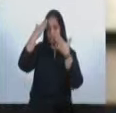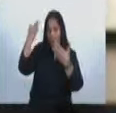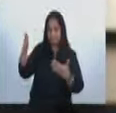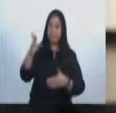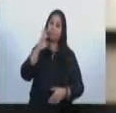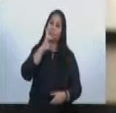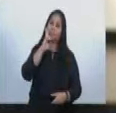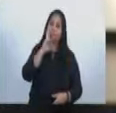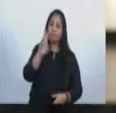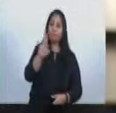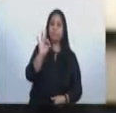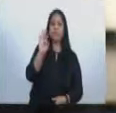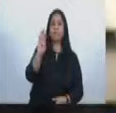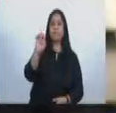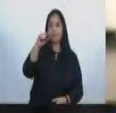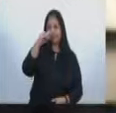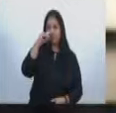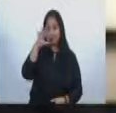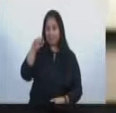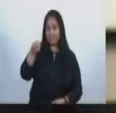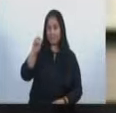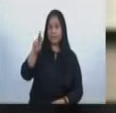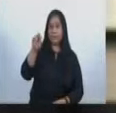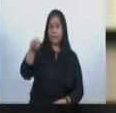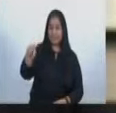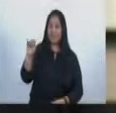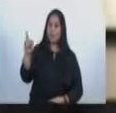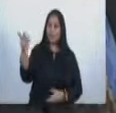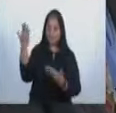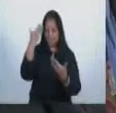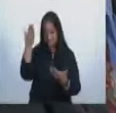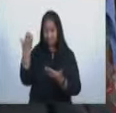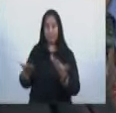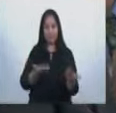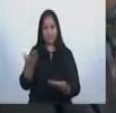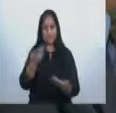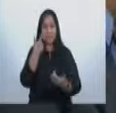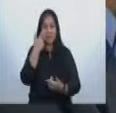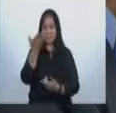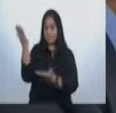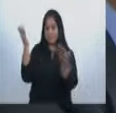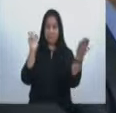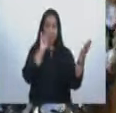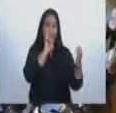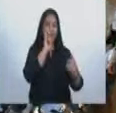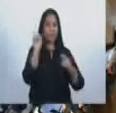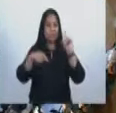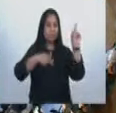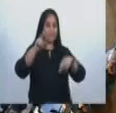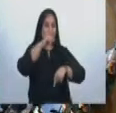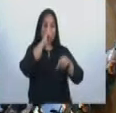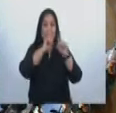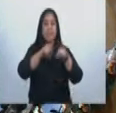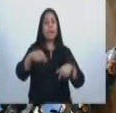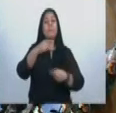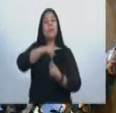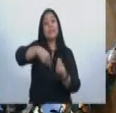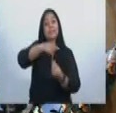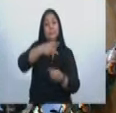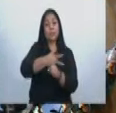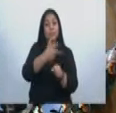rector Roberto Moreno nuevamente también por su hospitalidad a todos los jóvenes aquí presentes y también a las familias